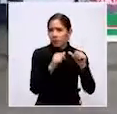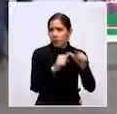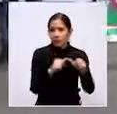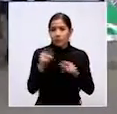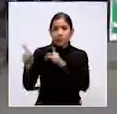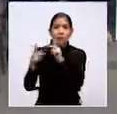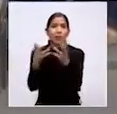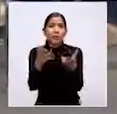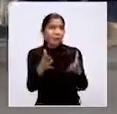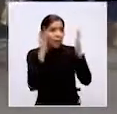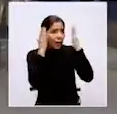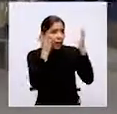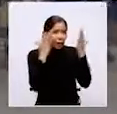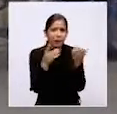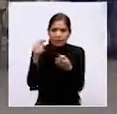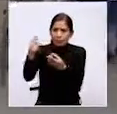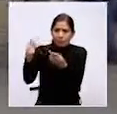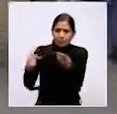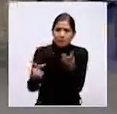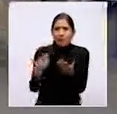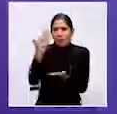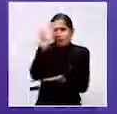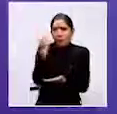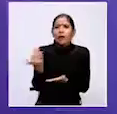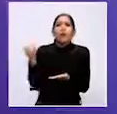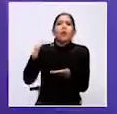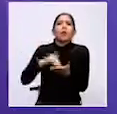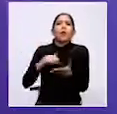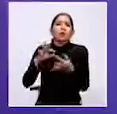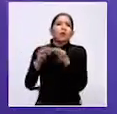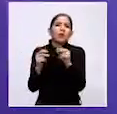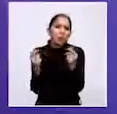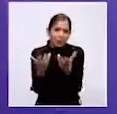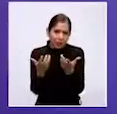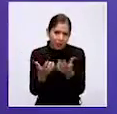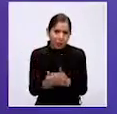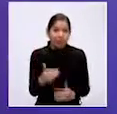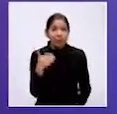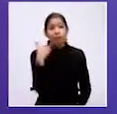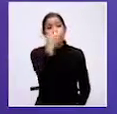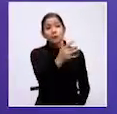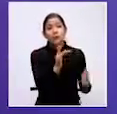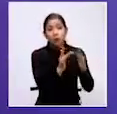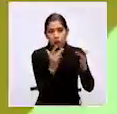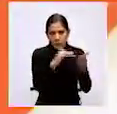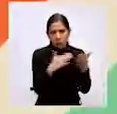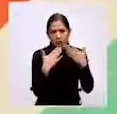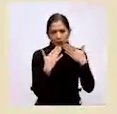escuchados sus peticiones, sobre todo para poder resolver este tema. Gracias, hasta un próximo contacto.